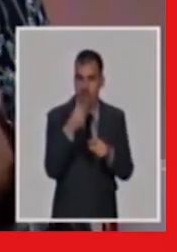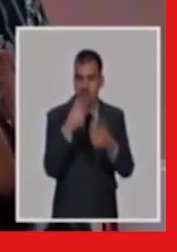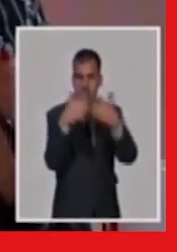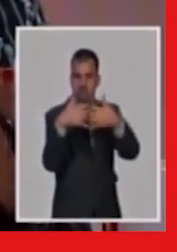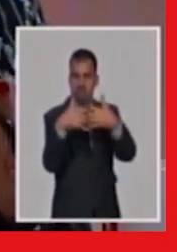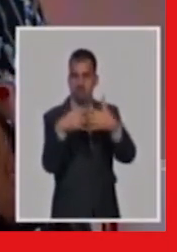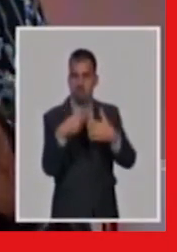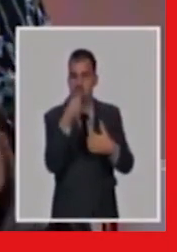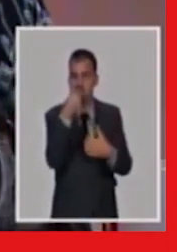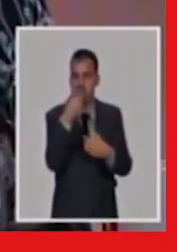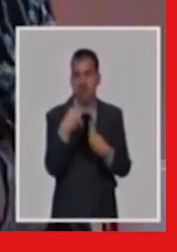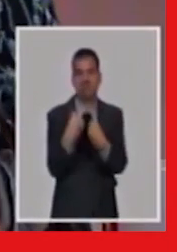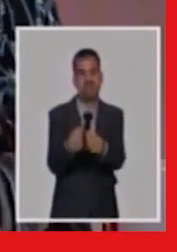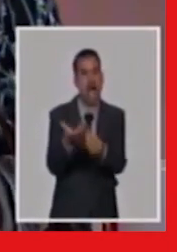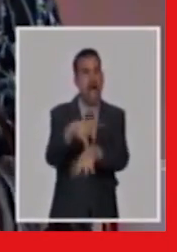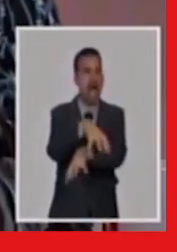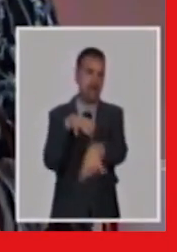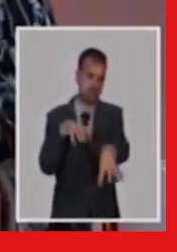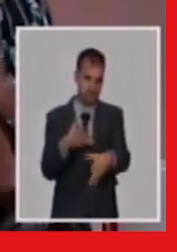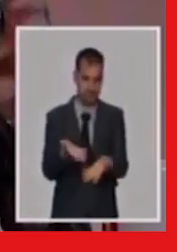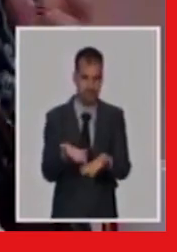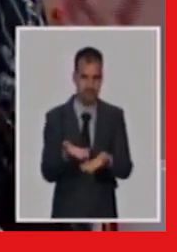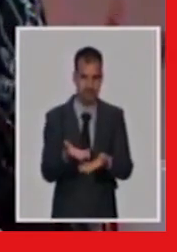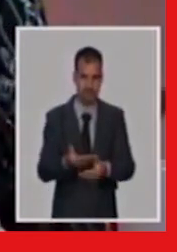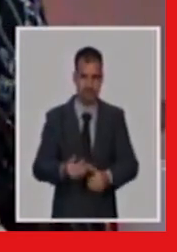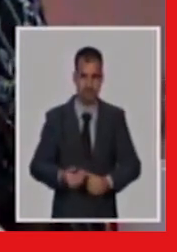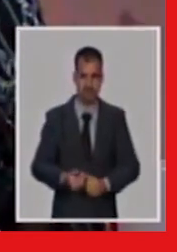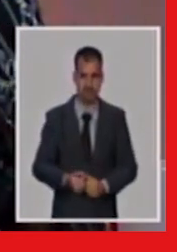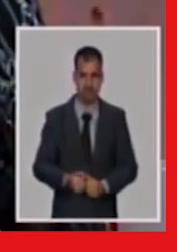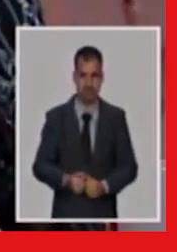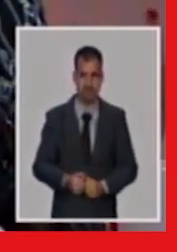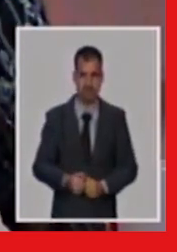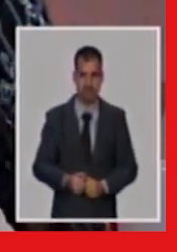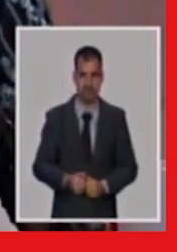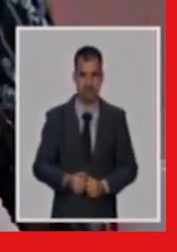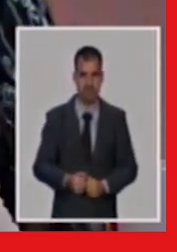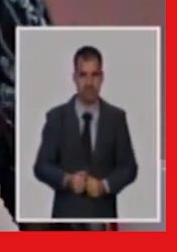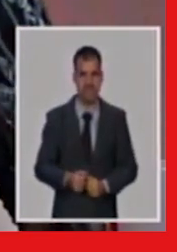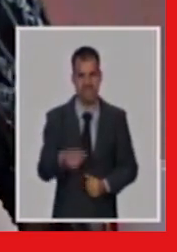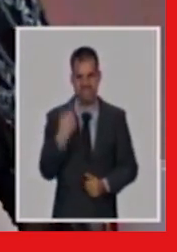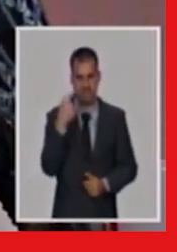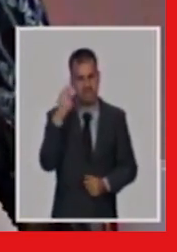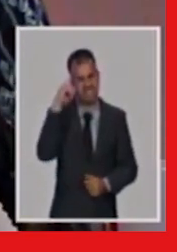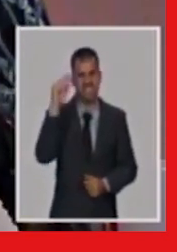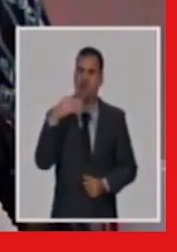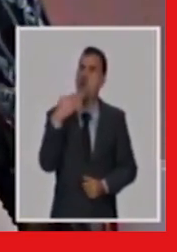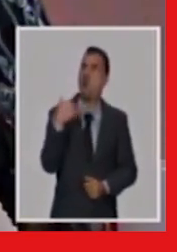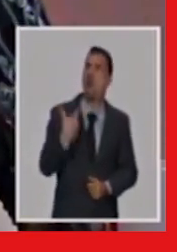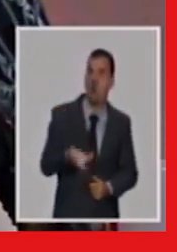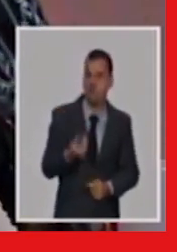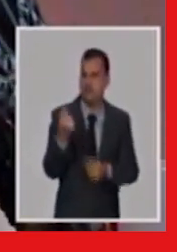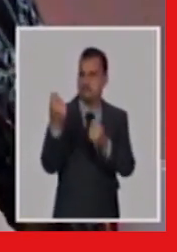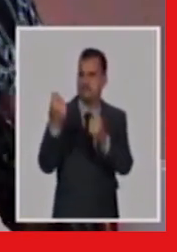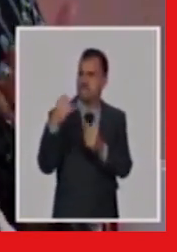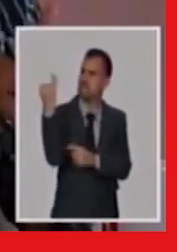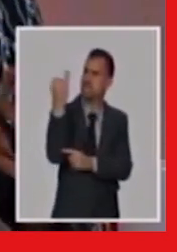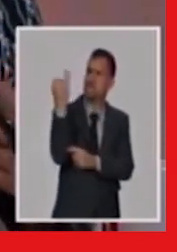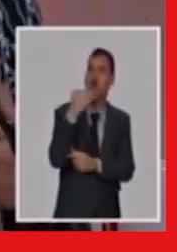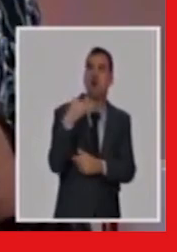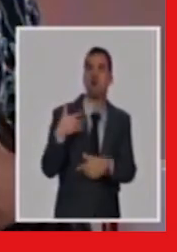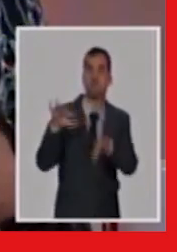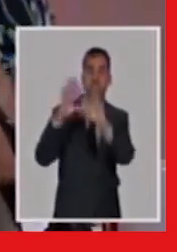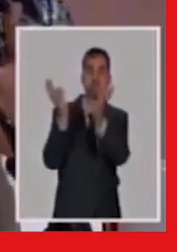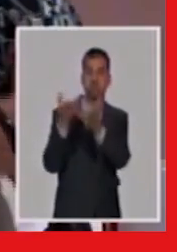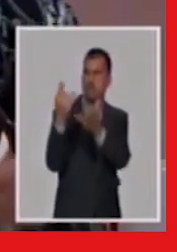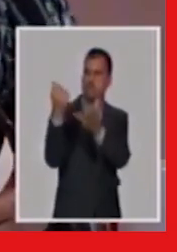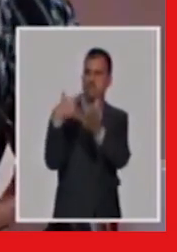entonces tenemos que tener en cuenta en la formación de esos precios las señales y los precios en el mercado internacional, de